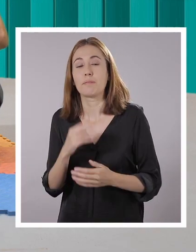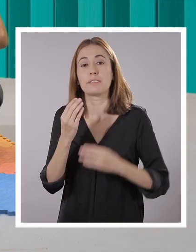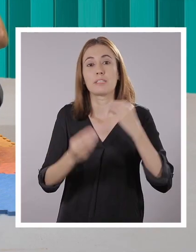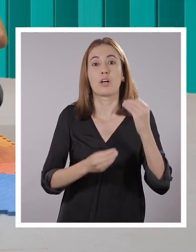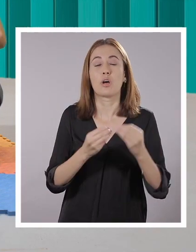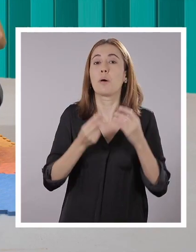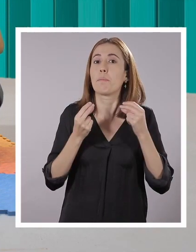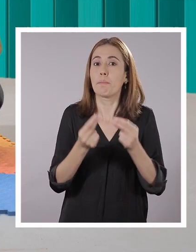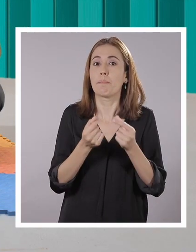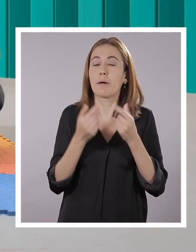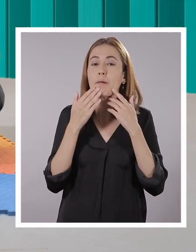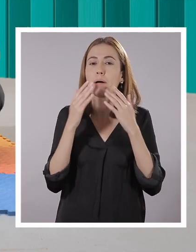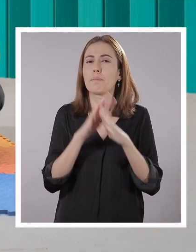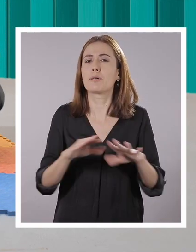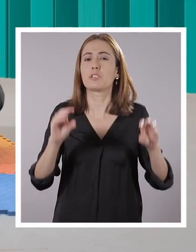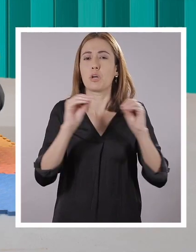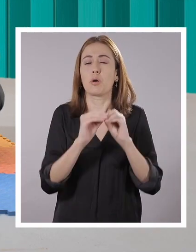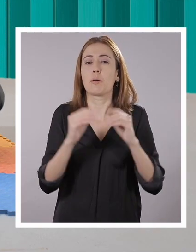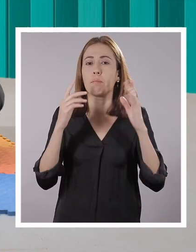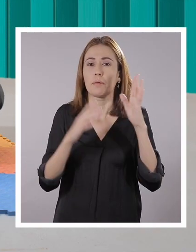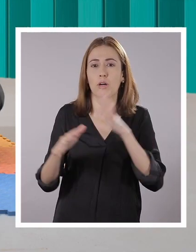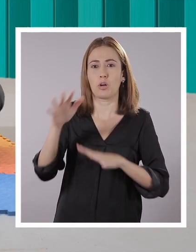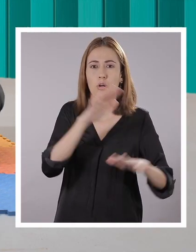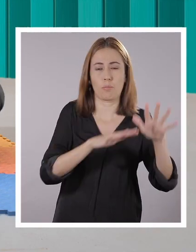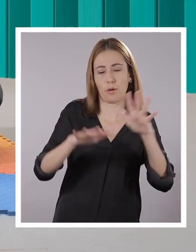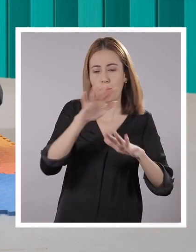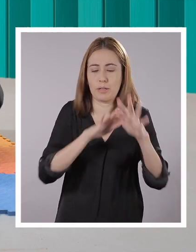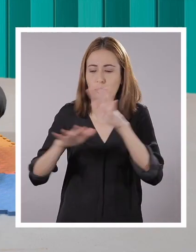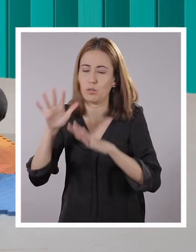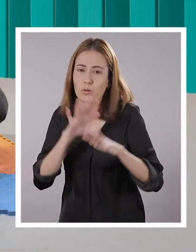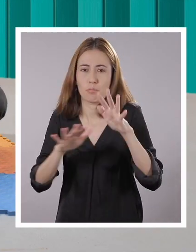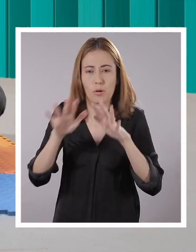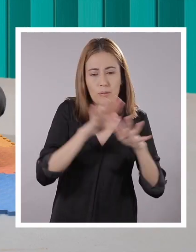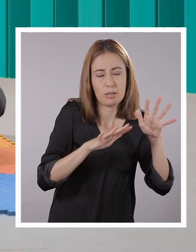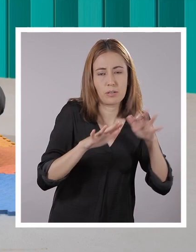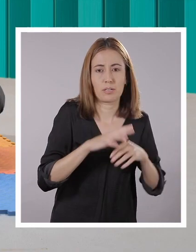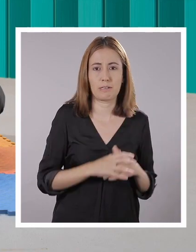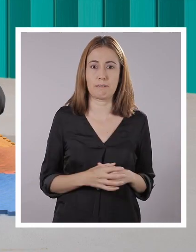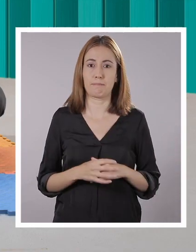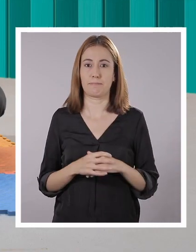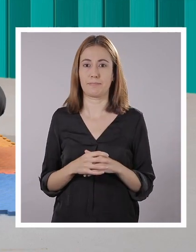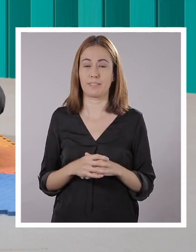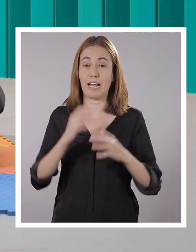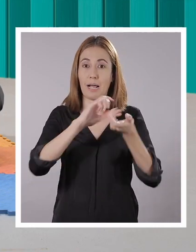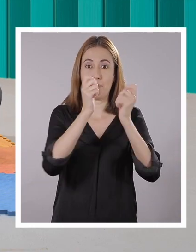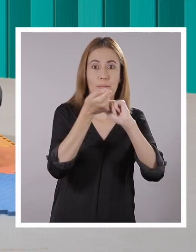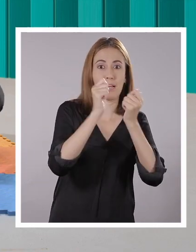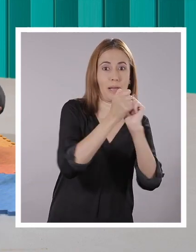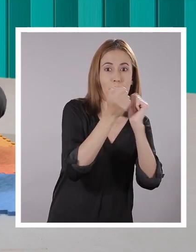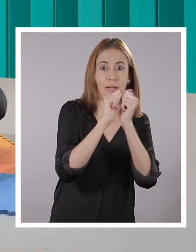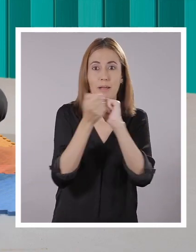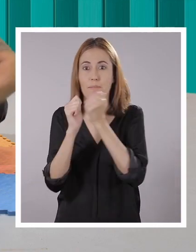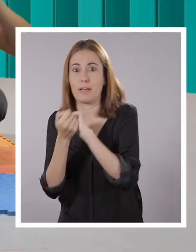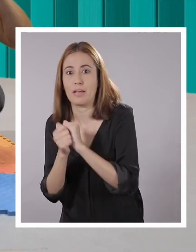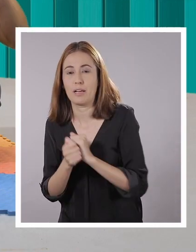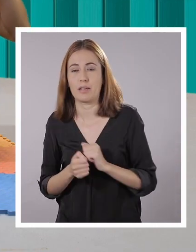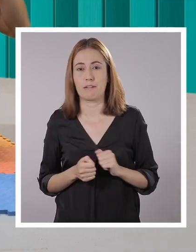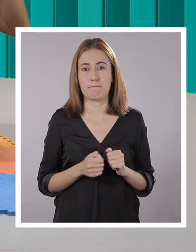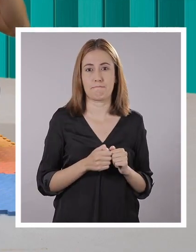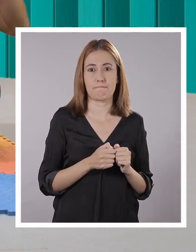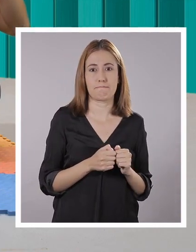¡Genial! Perfecto. Ahora lo vamos a hacer un poco más difícil. Movamos los patrones. A ver, mueve tú los patrones. ¿Cómo quieres tú mover?